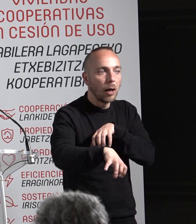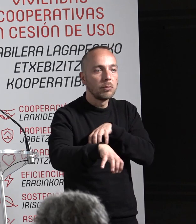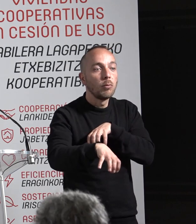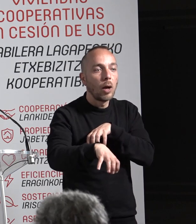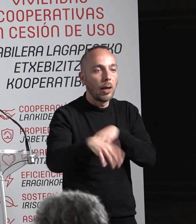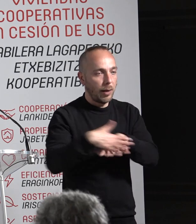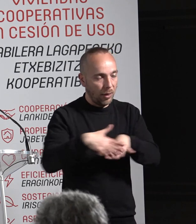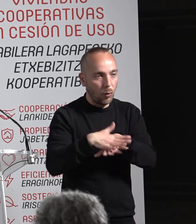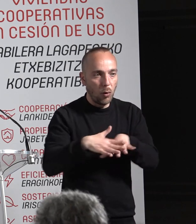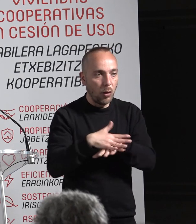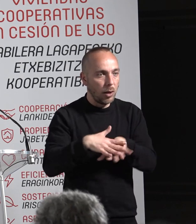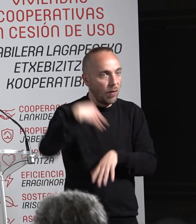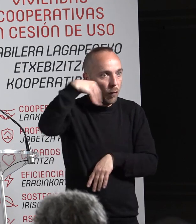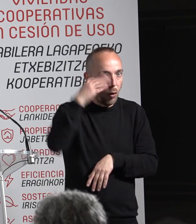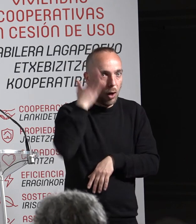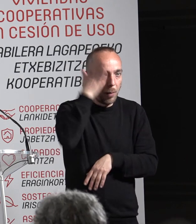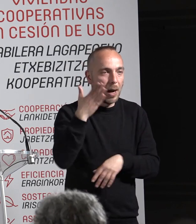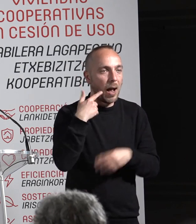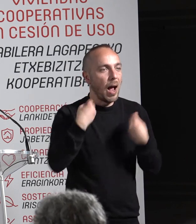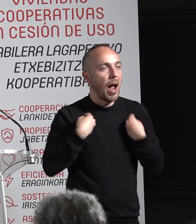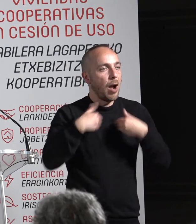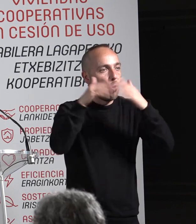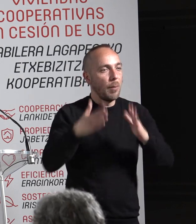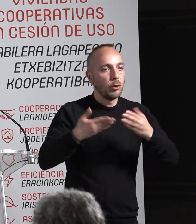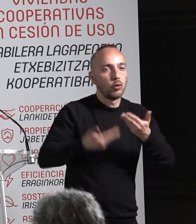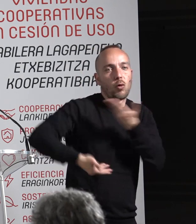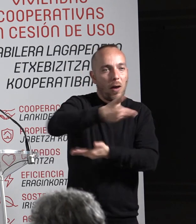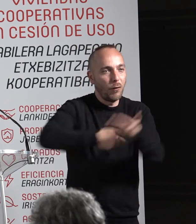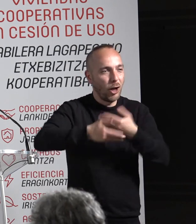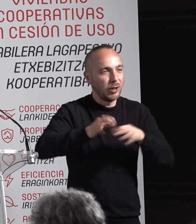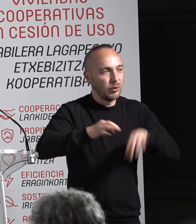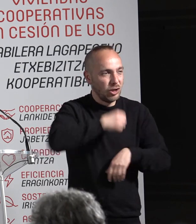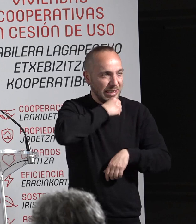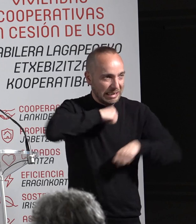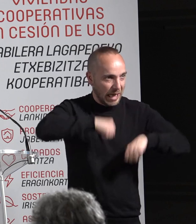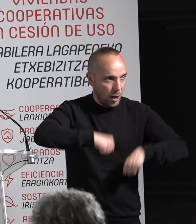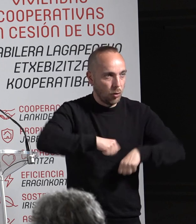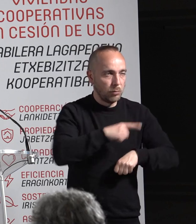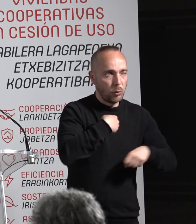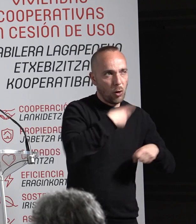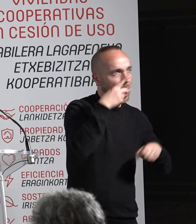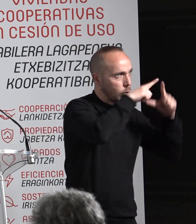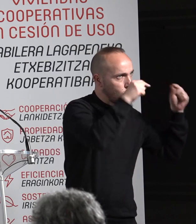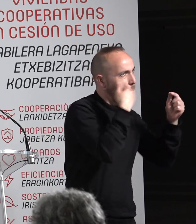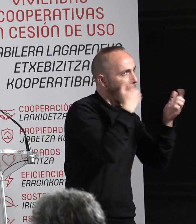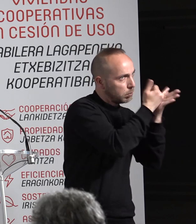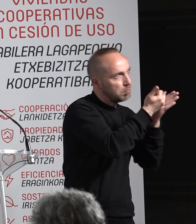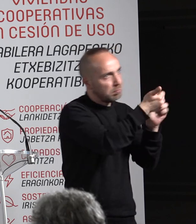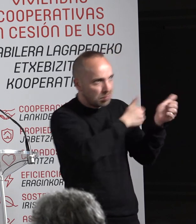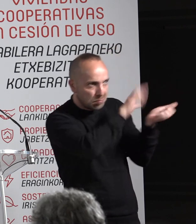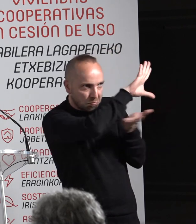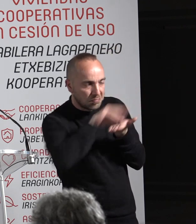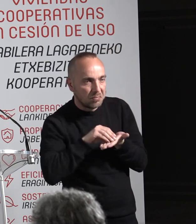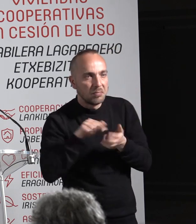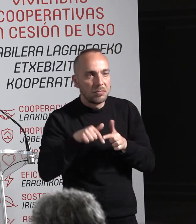para alojamientos colaborativos senior, con la experiencia que tenían en Asturias y tal, y hablando un poco nuestros grupos para, de alguna